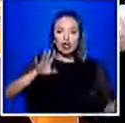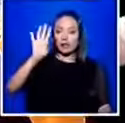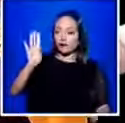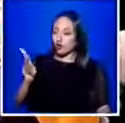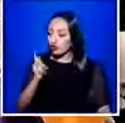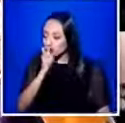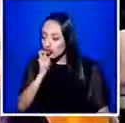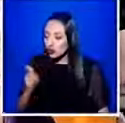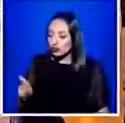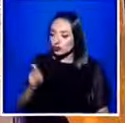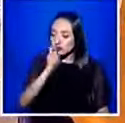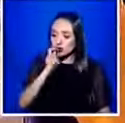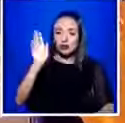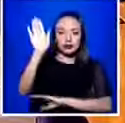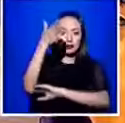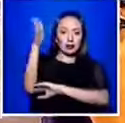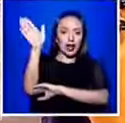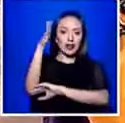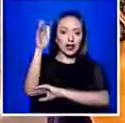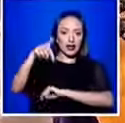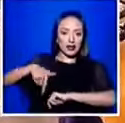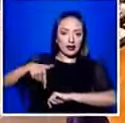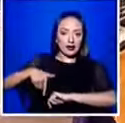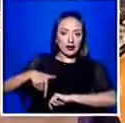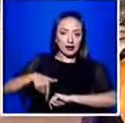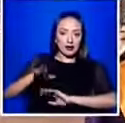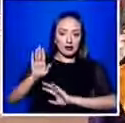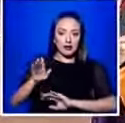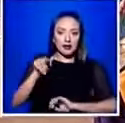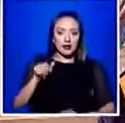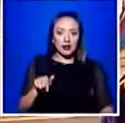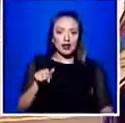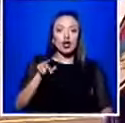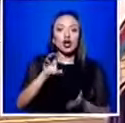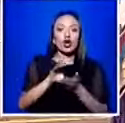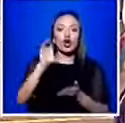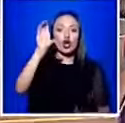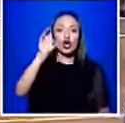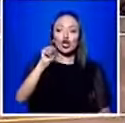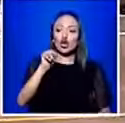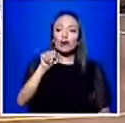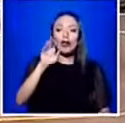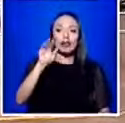jura de la bandera acá en la Unidad Educativa Municipal Humberto Mata Martínez. Compañeros.